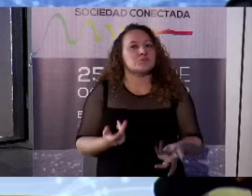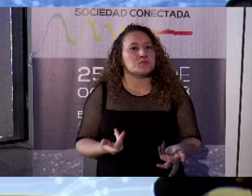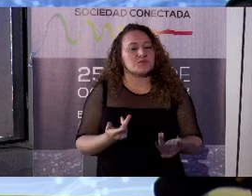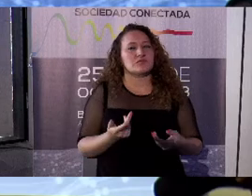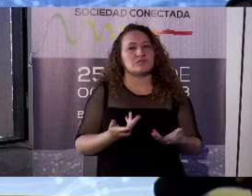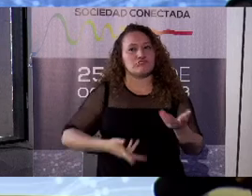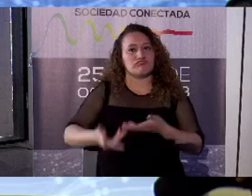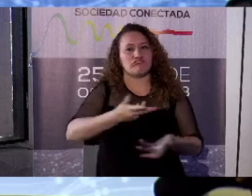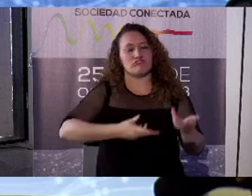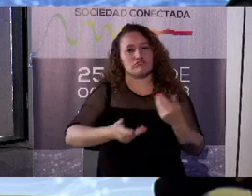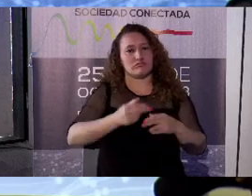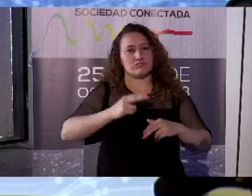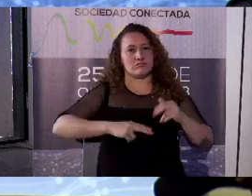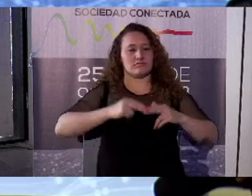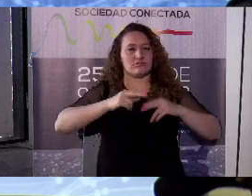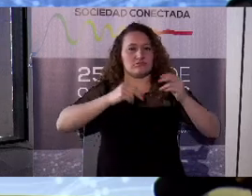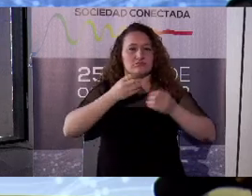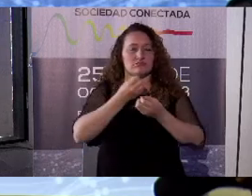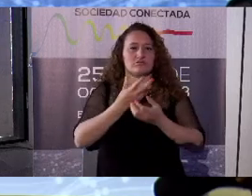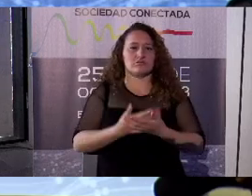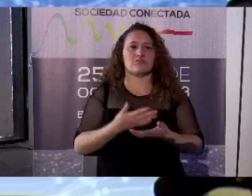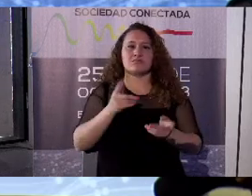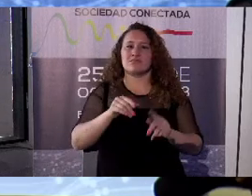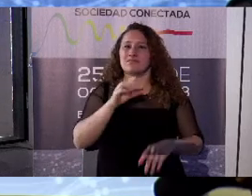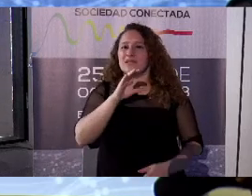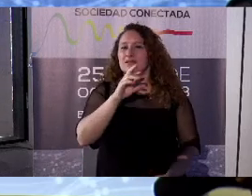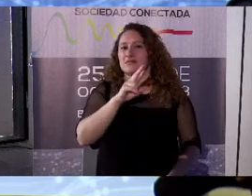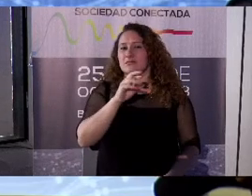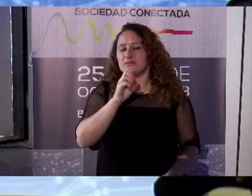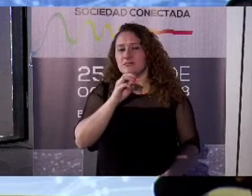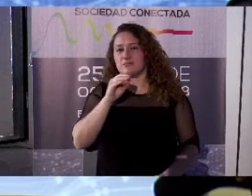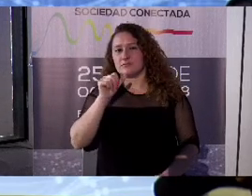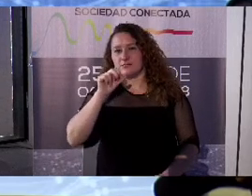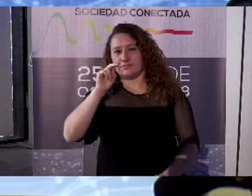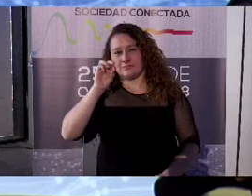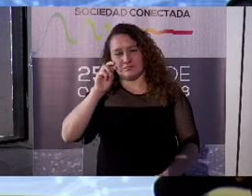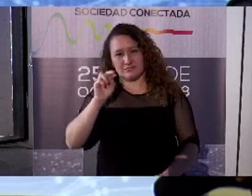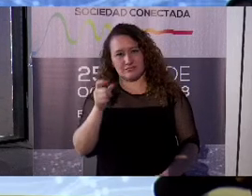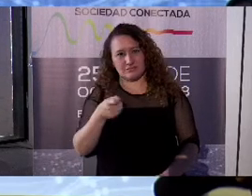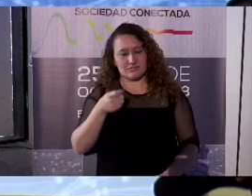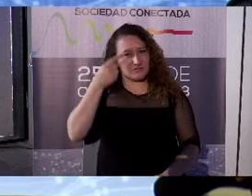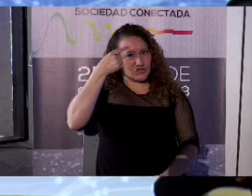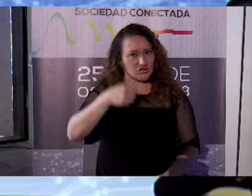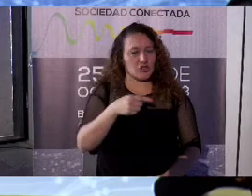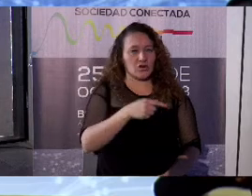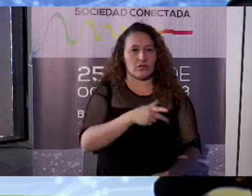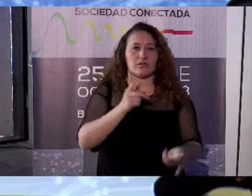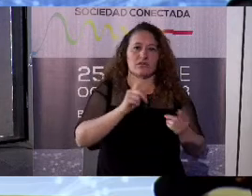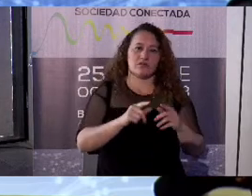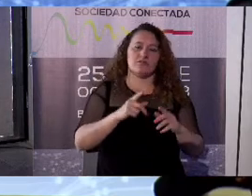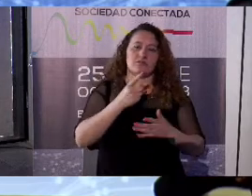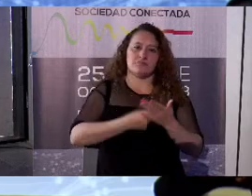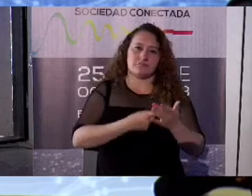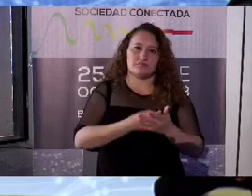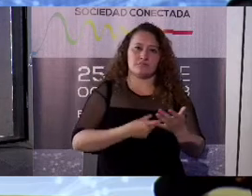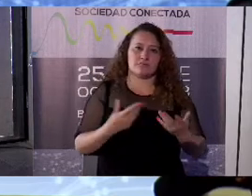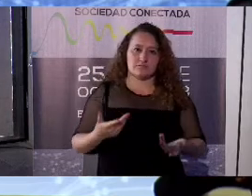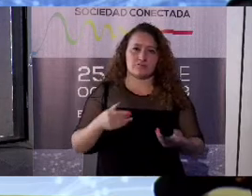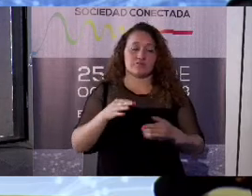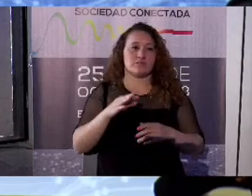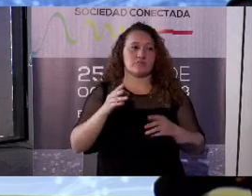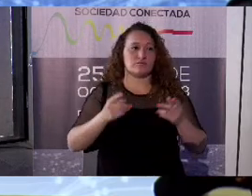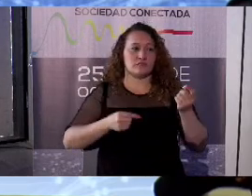para la compartición de infraestructura y el roaming nacional automático eh También corregir distorsiones como eh para la estandarización de cargas económicas